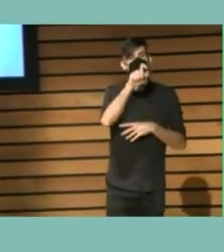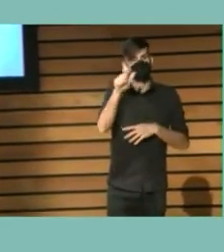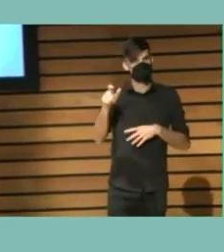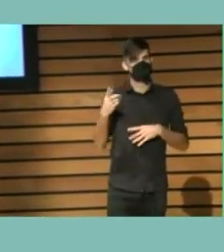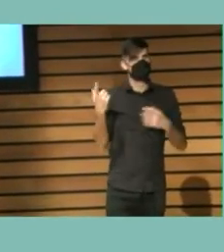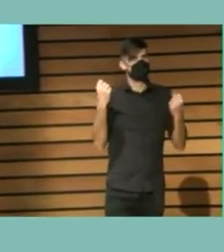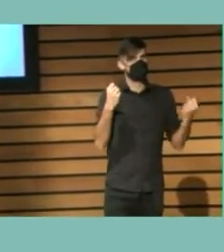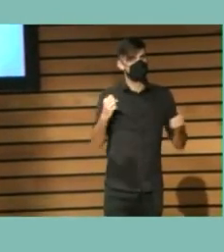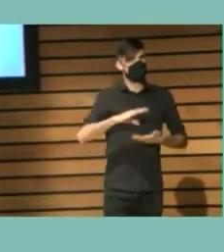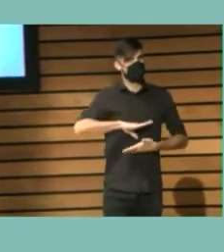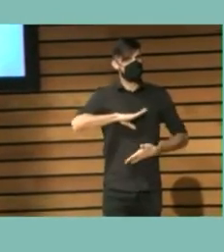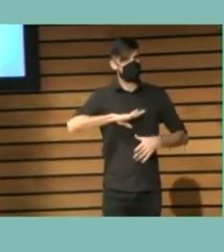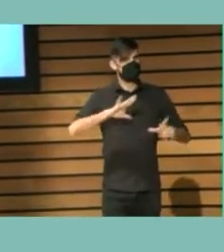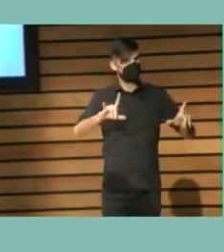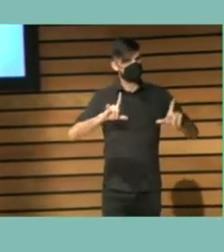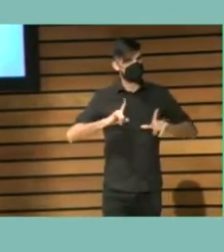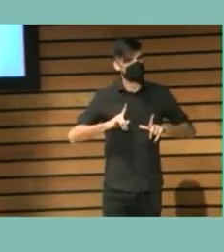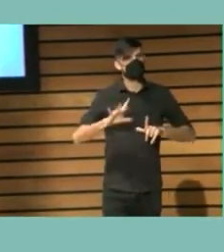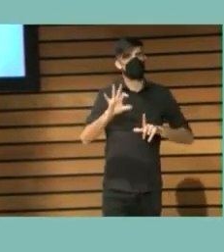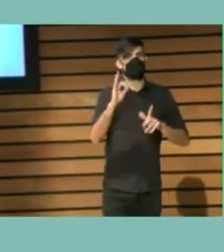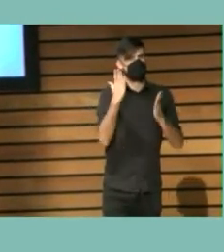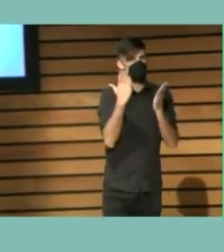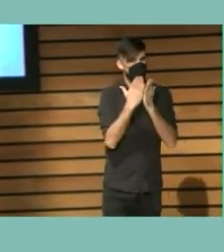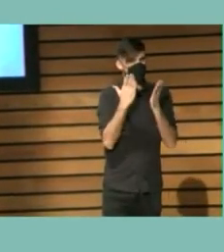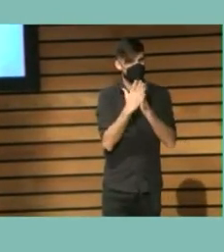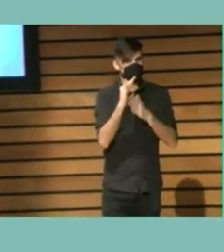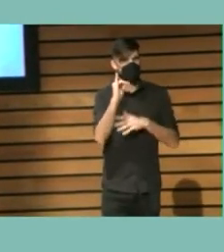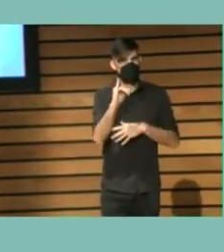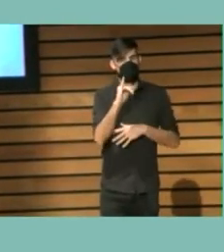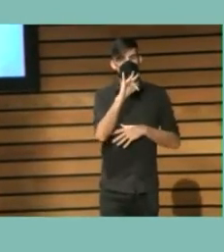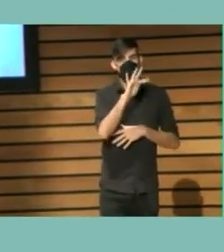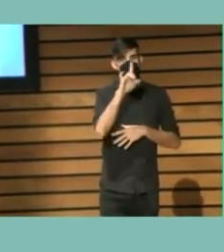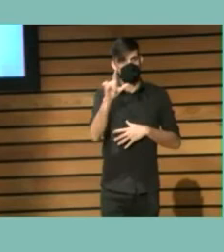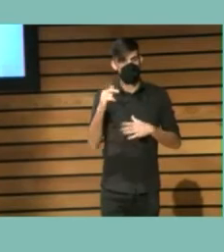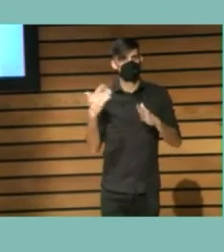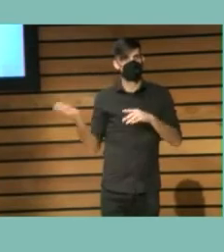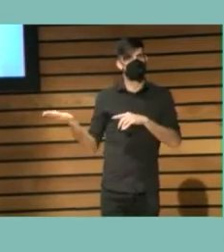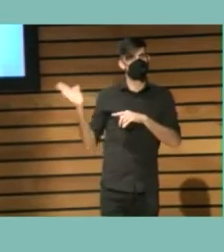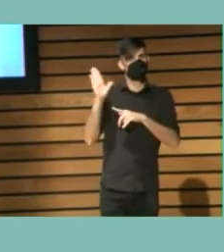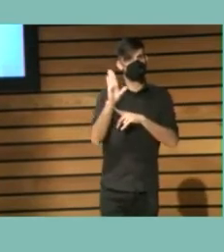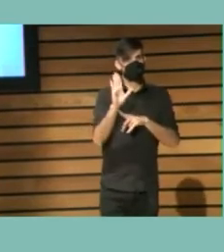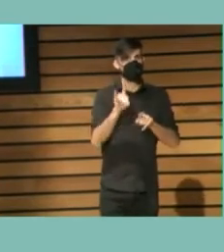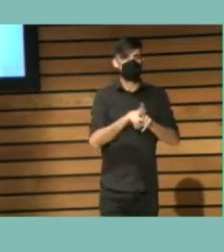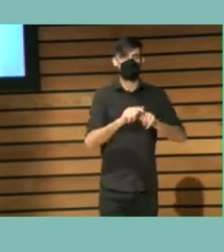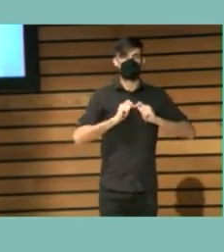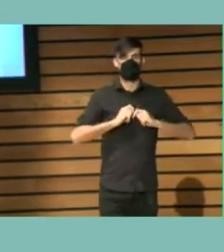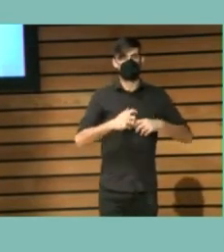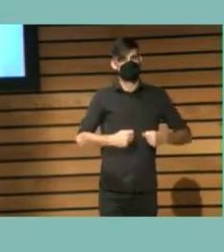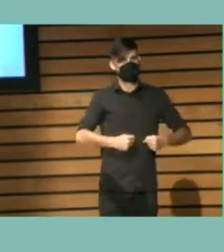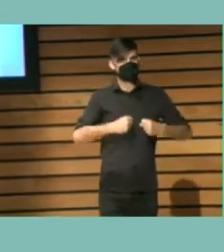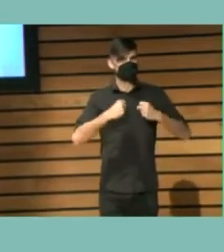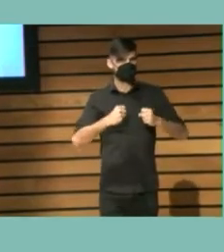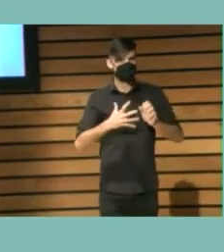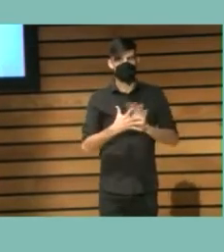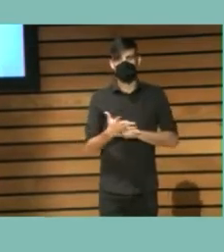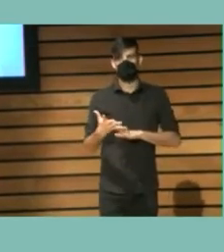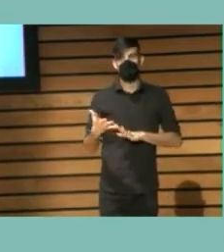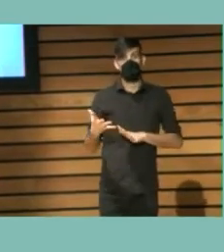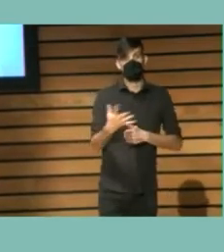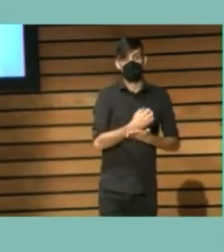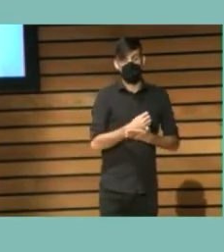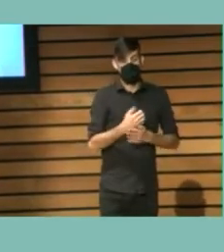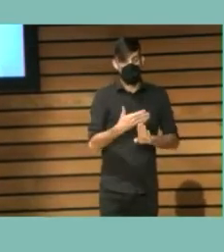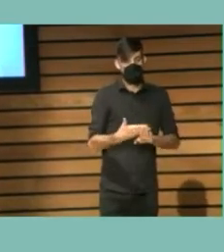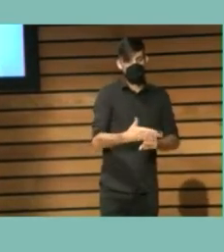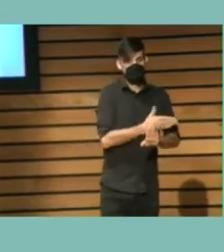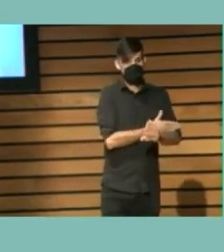o no cualificadas, pero con estudios a través de IFLA, en fin, y todo eso se está, ya hay algunas